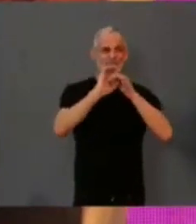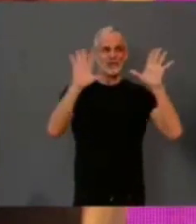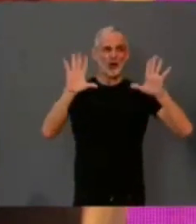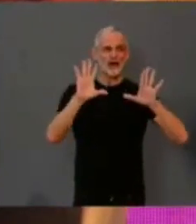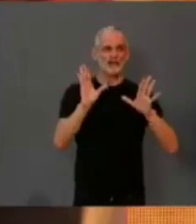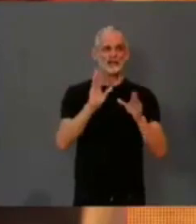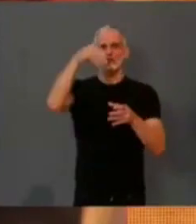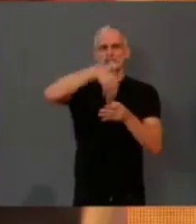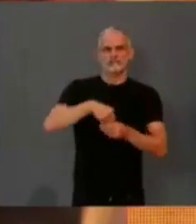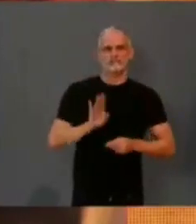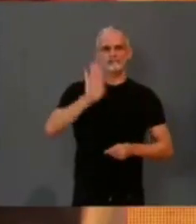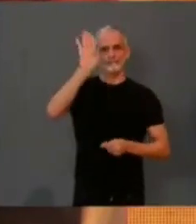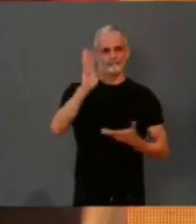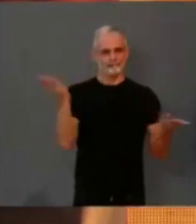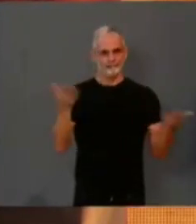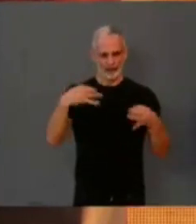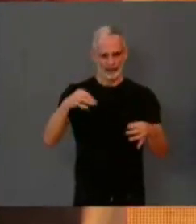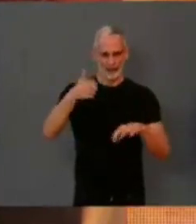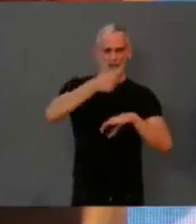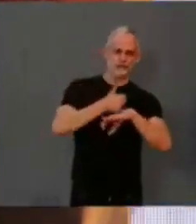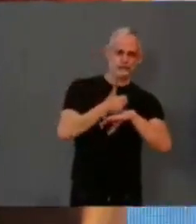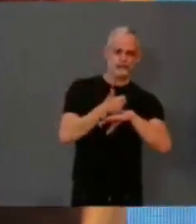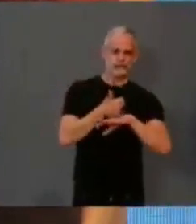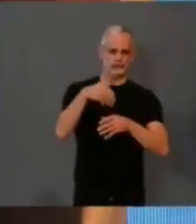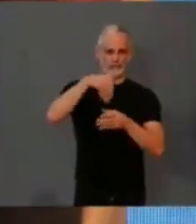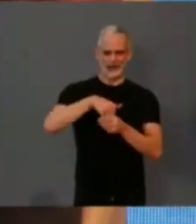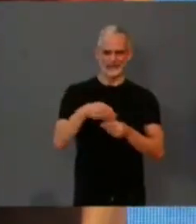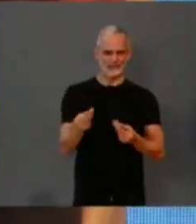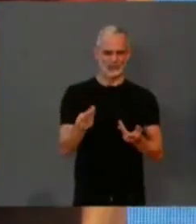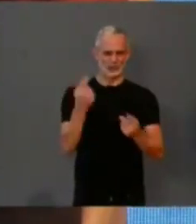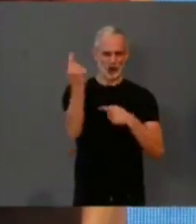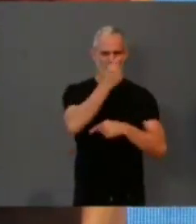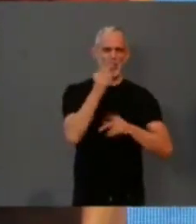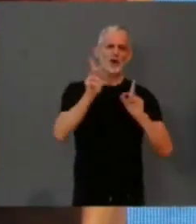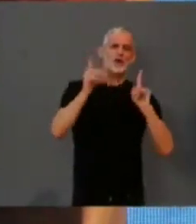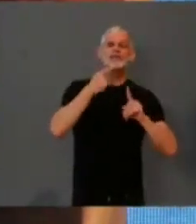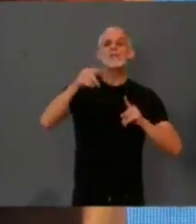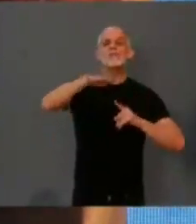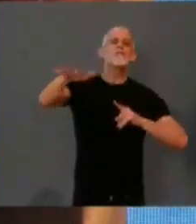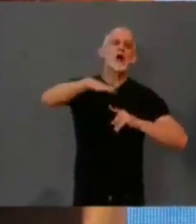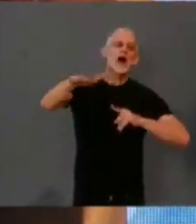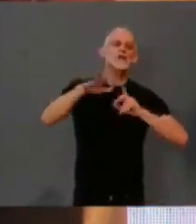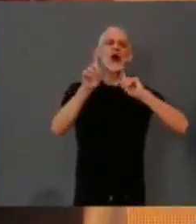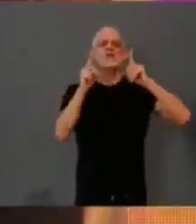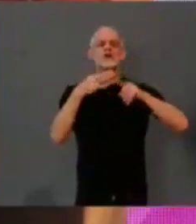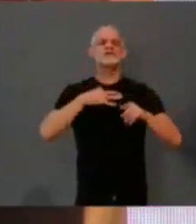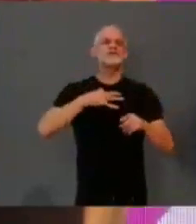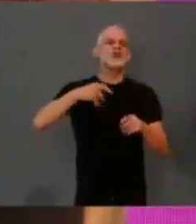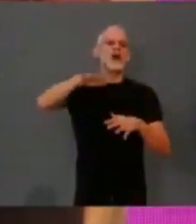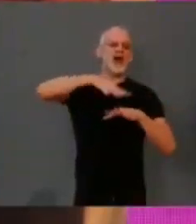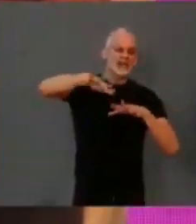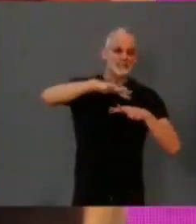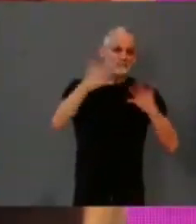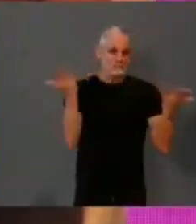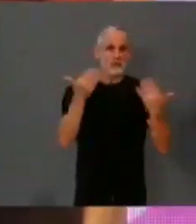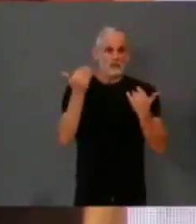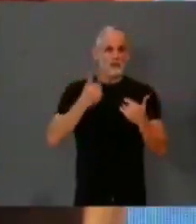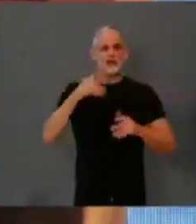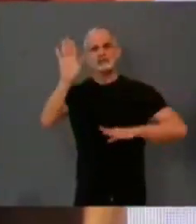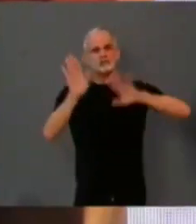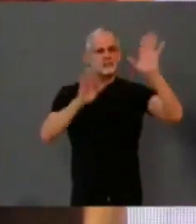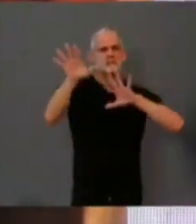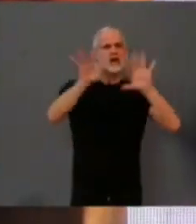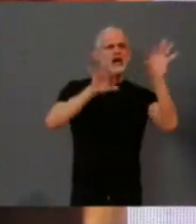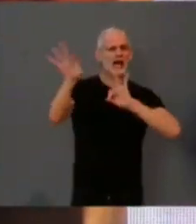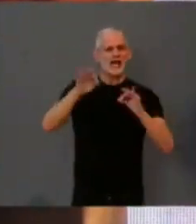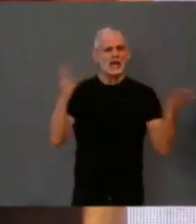es la participación digamos la posibilidad de que bueno algunos le dicen el pueblo a otros les dicen ciudadanía pueda expresarse